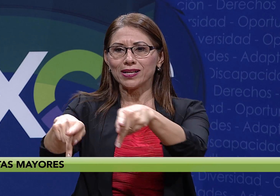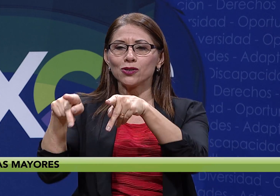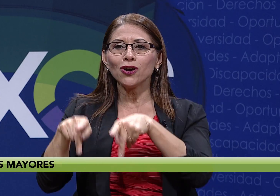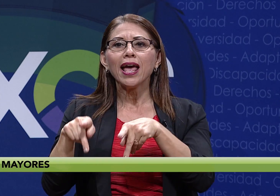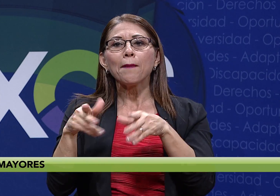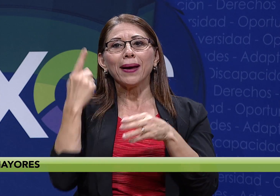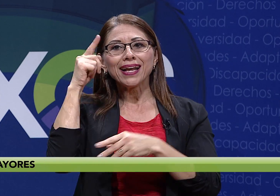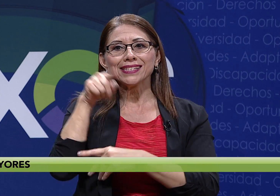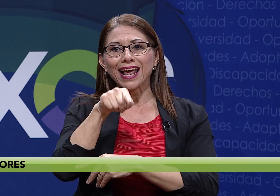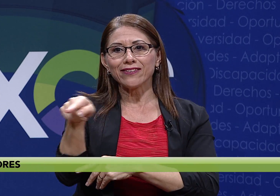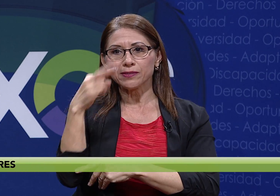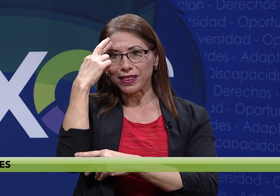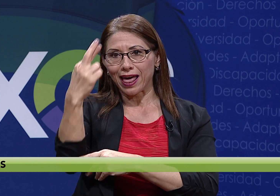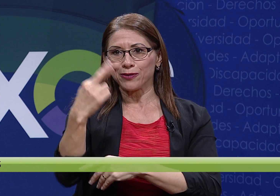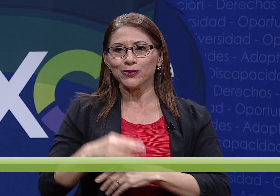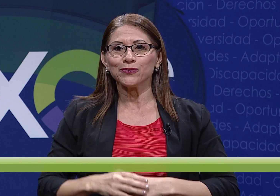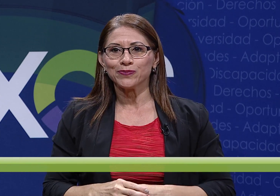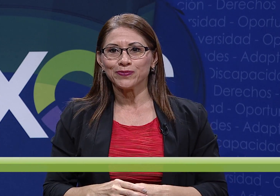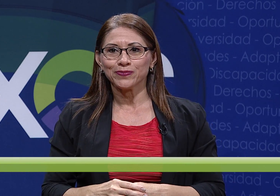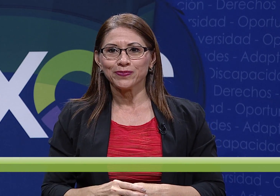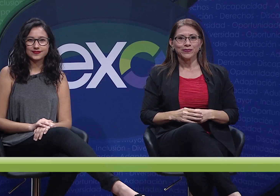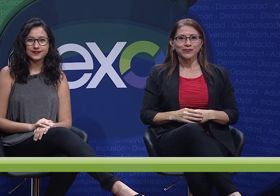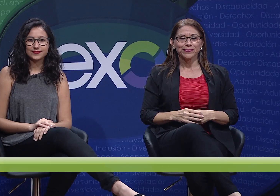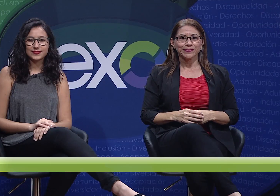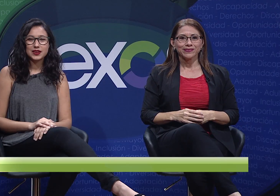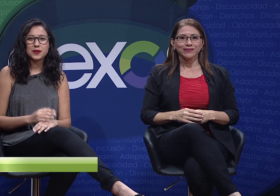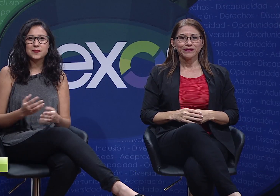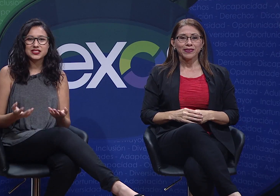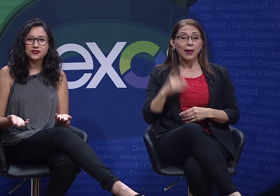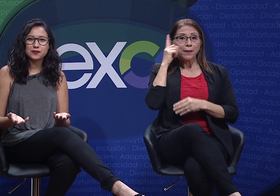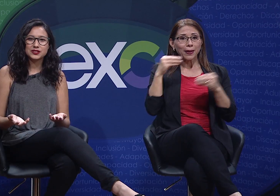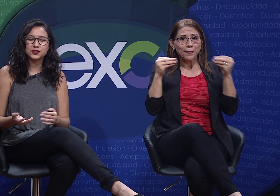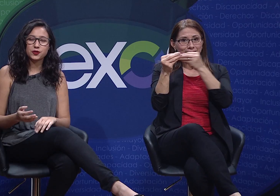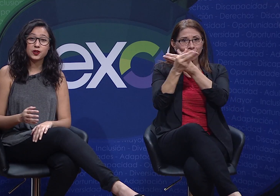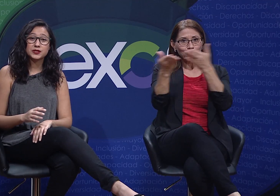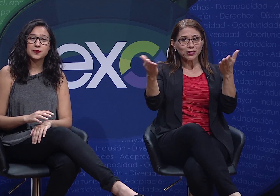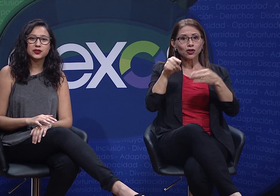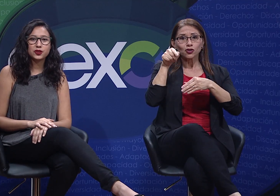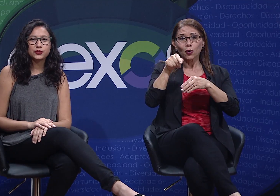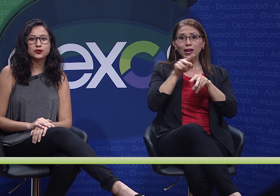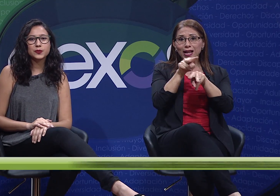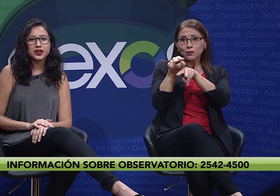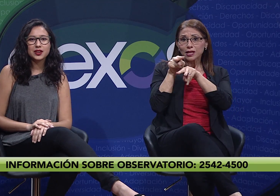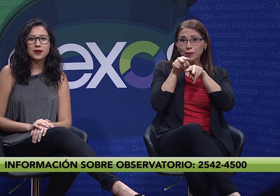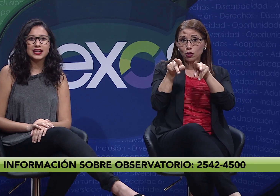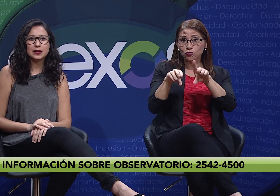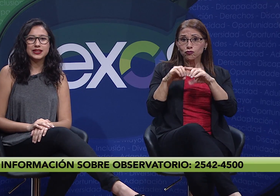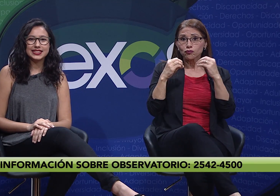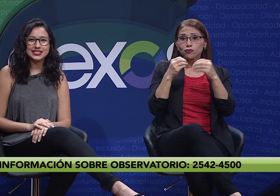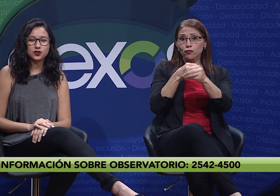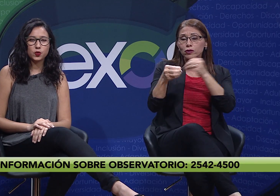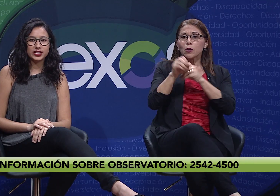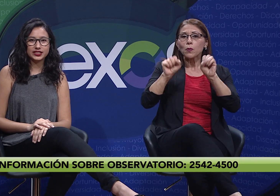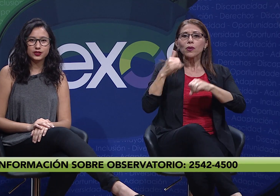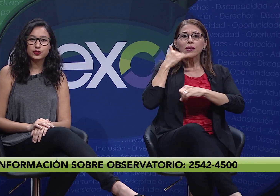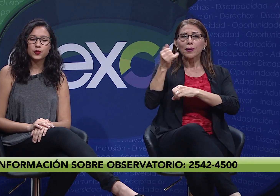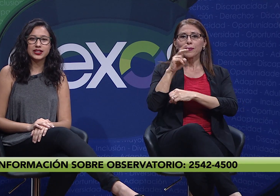esta población para que sean respetados. Para más información sobre el observatorio, usted puede llamar al